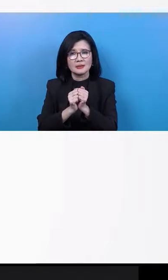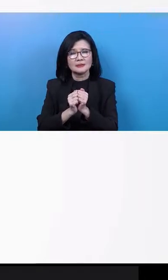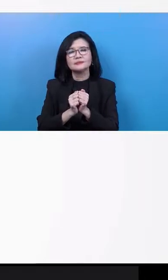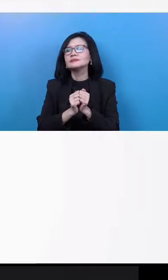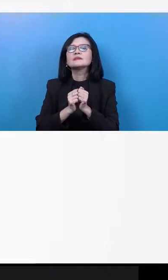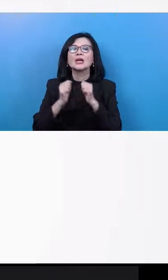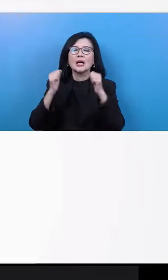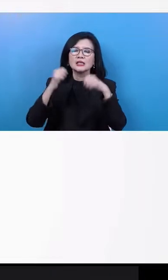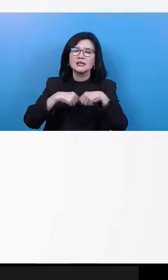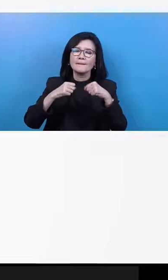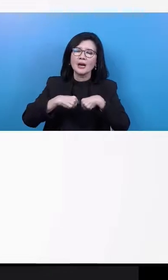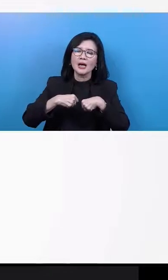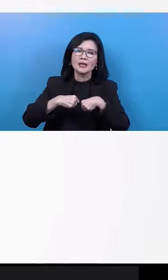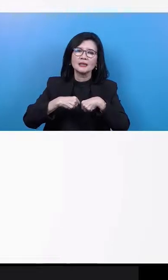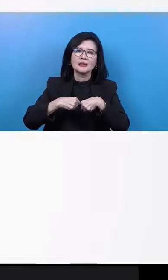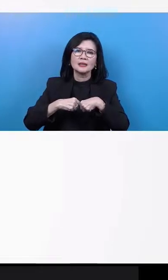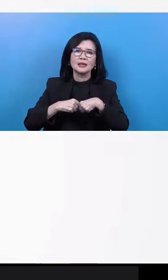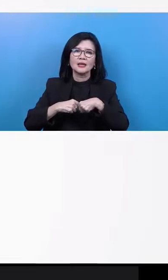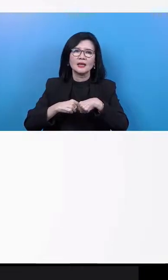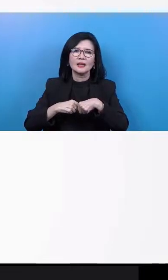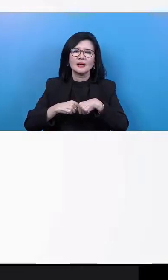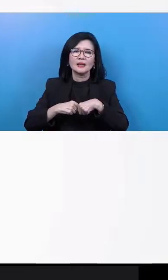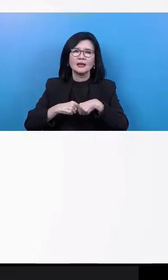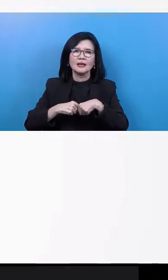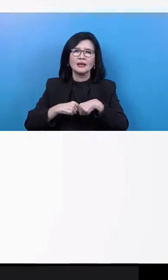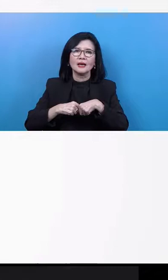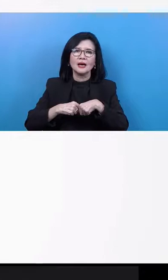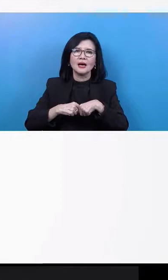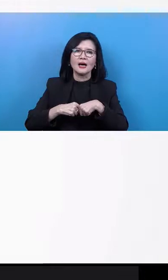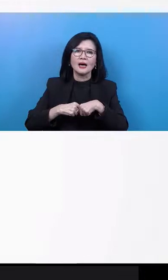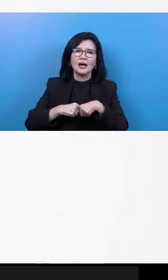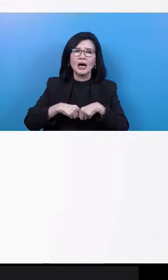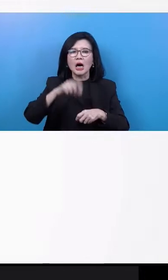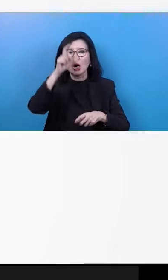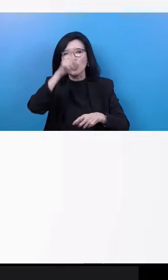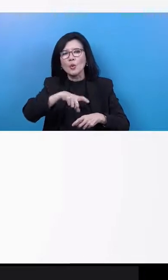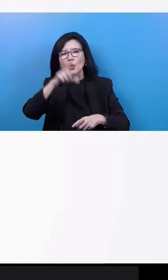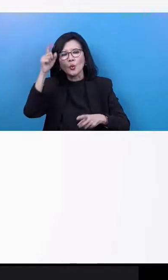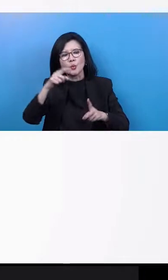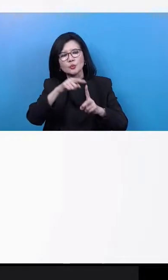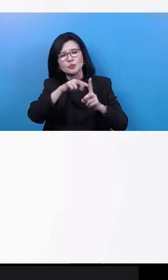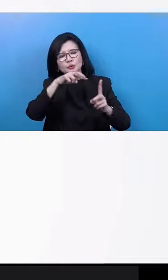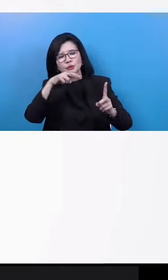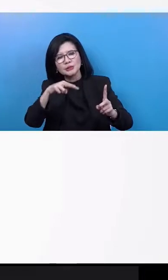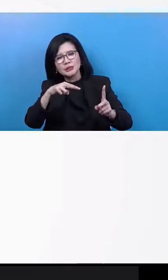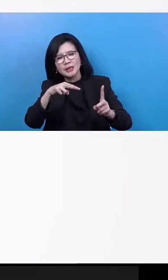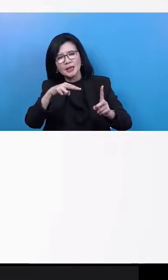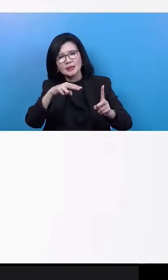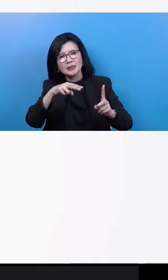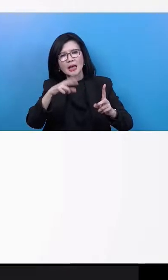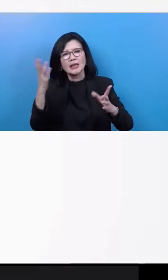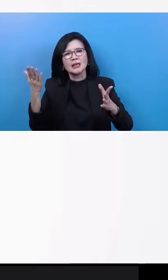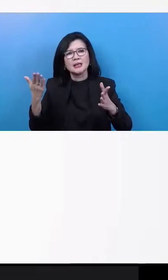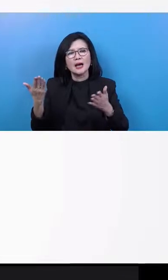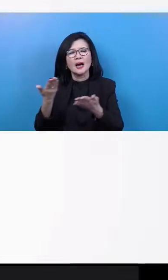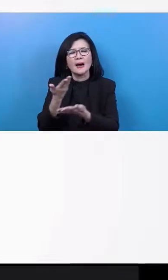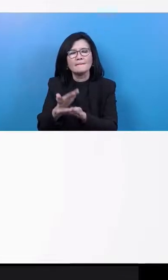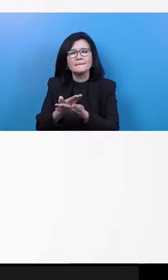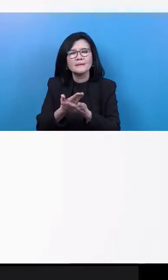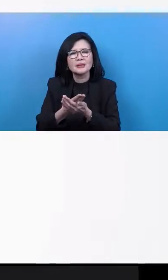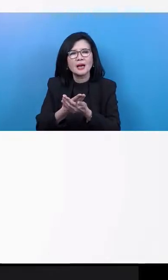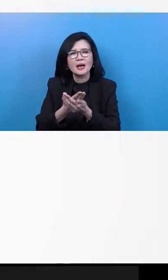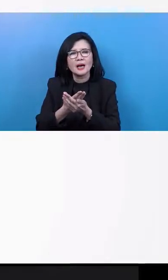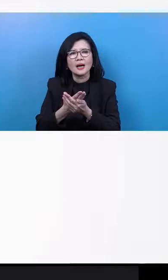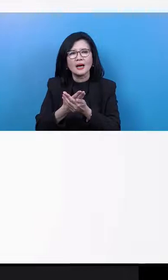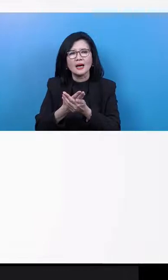Nosotros demandamos que sea vista como protagonistas de un cambio y que podamos aprovechar este tremendo desafío